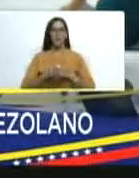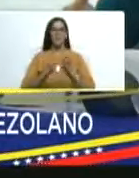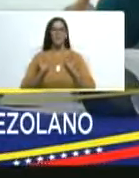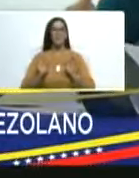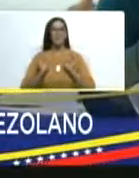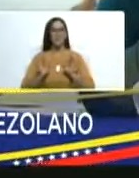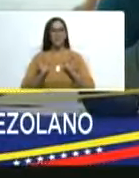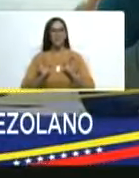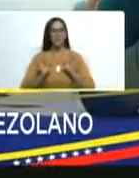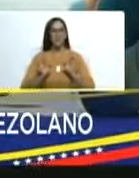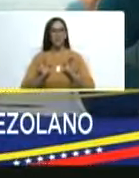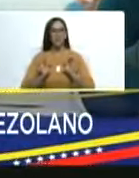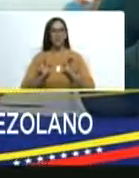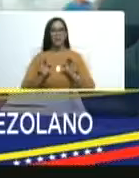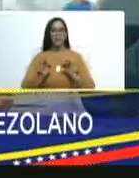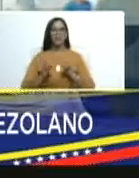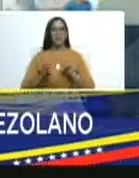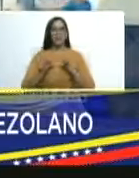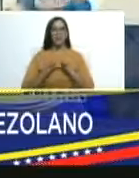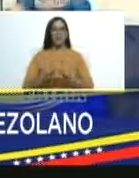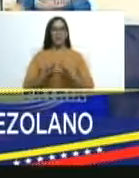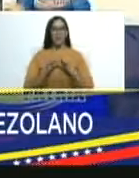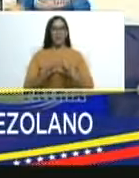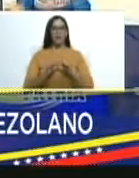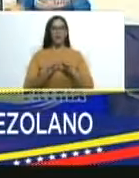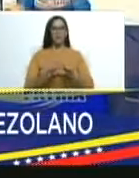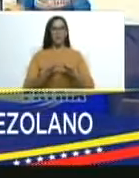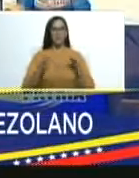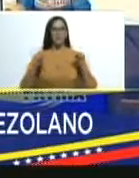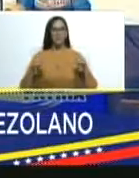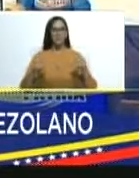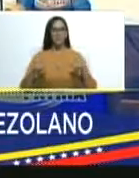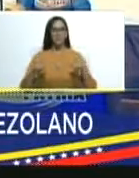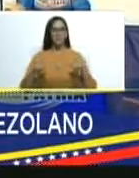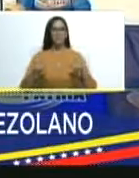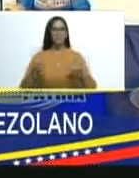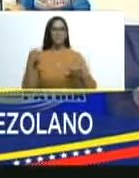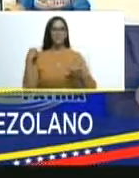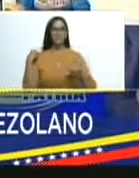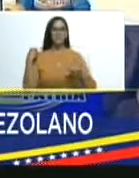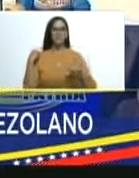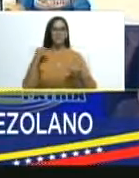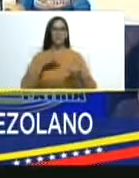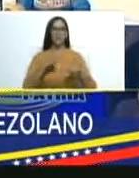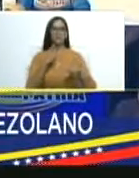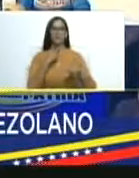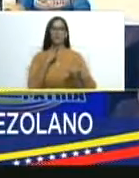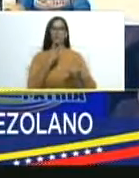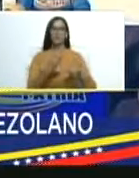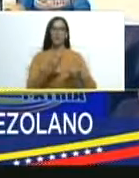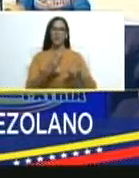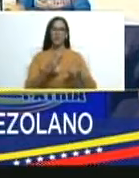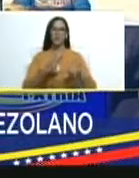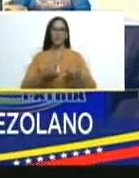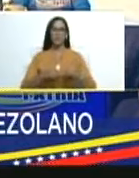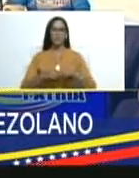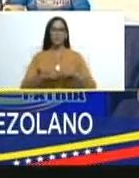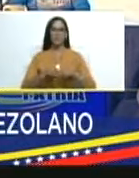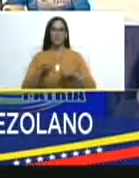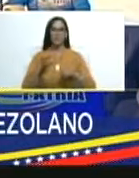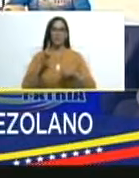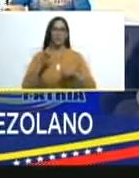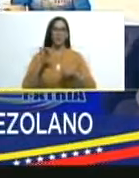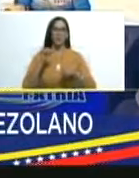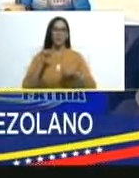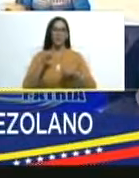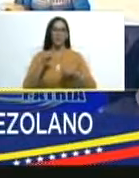Precisamente, continuando aquí, me dicen que está uno de los voceros, Luis José